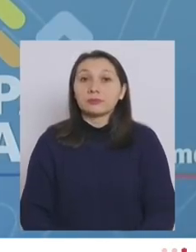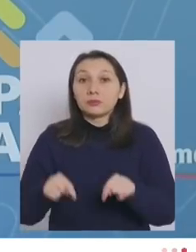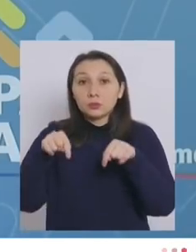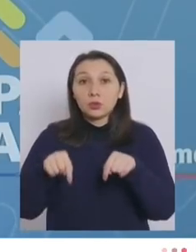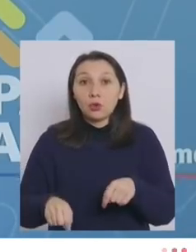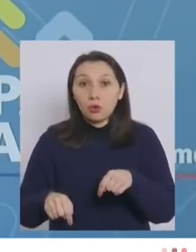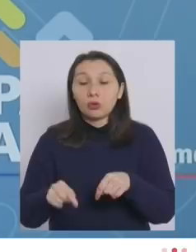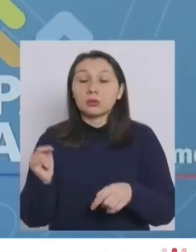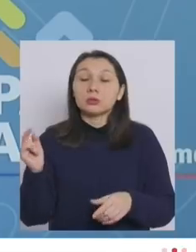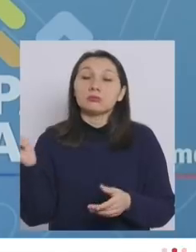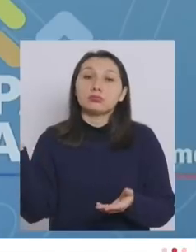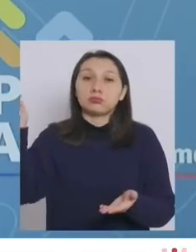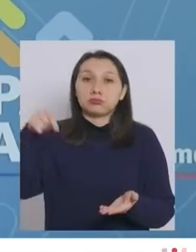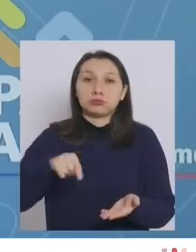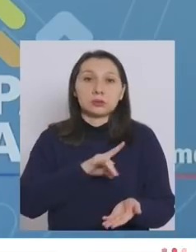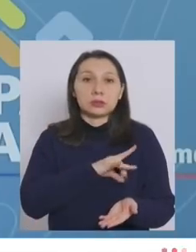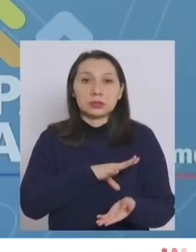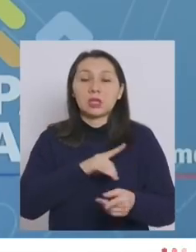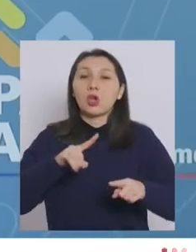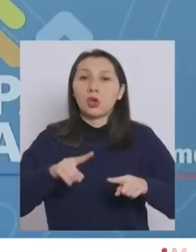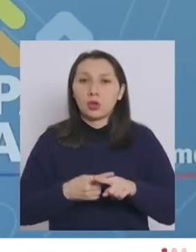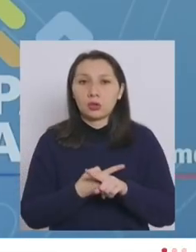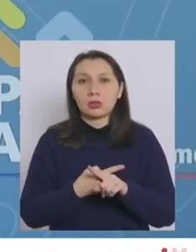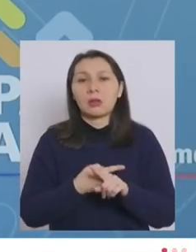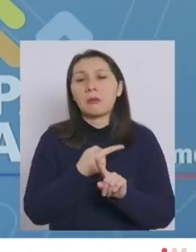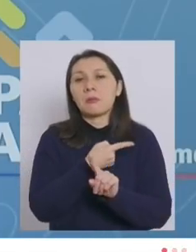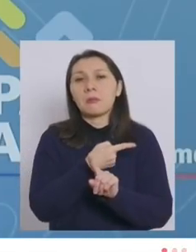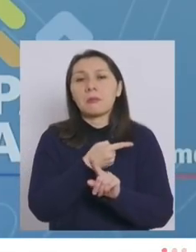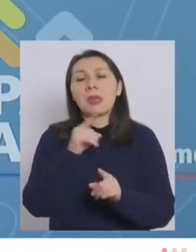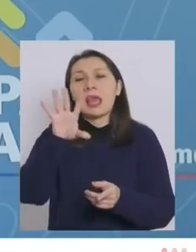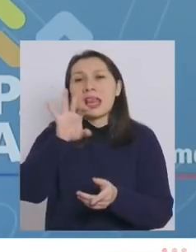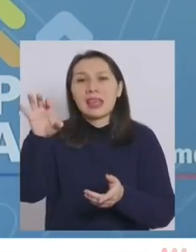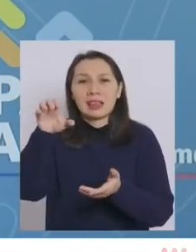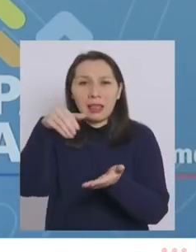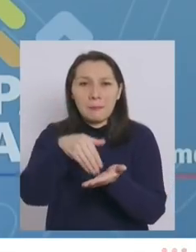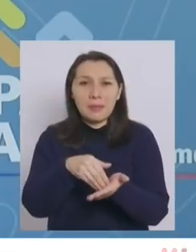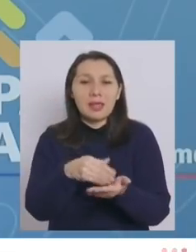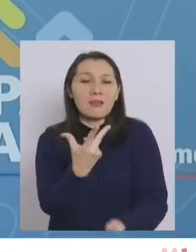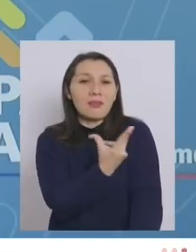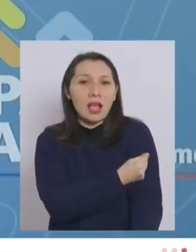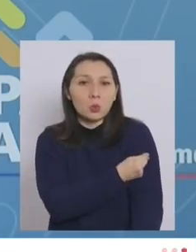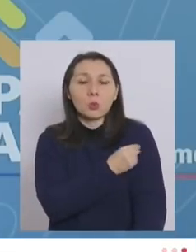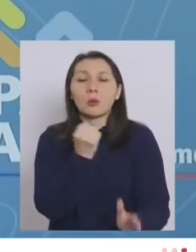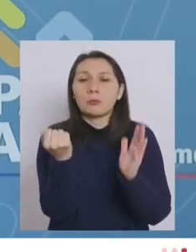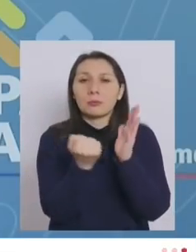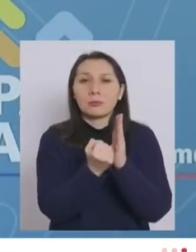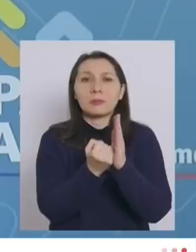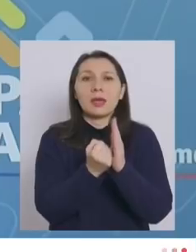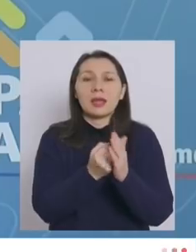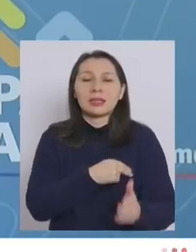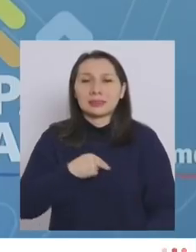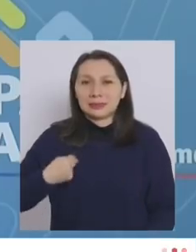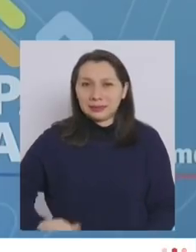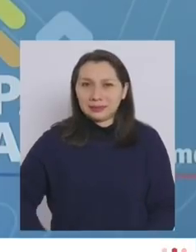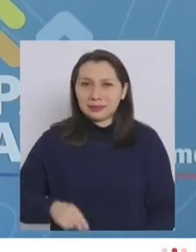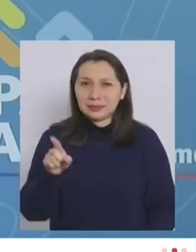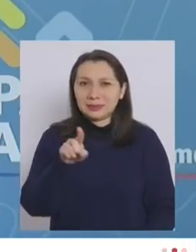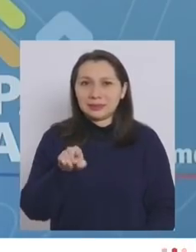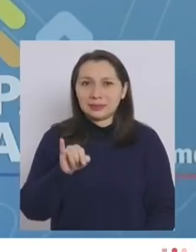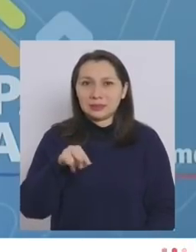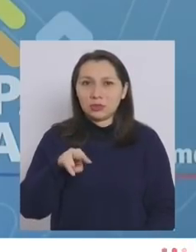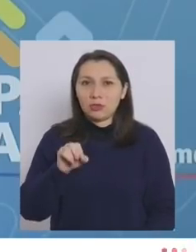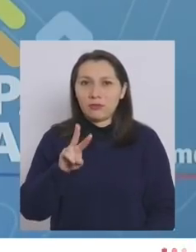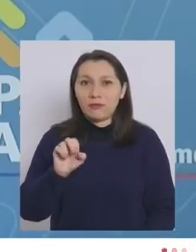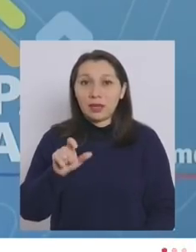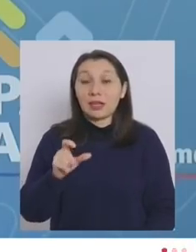hoy llegan al país nuevamente 500.000 de dosis de vacuna Sinovac. Hasta el día de